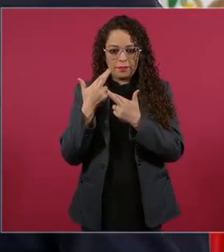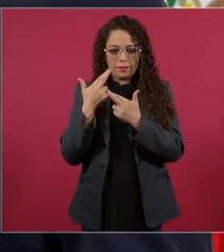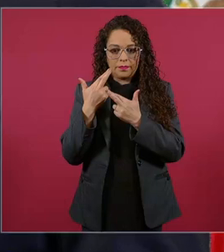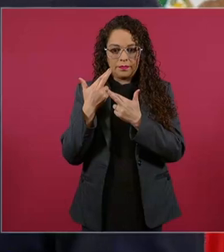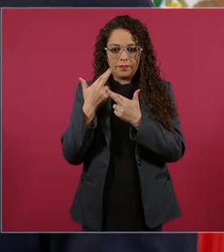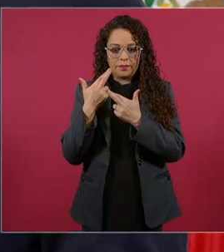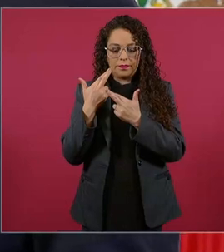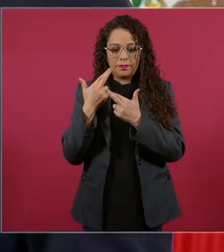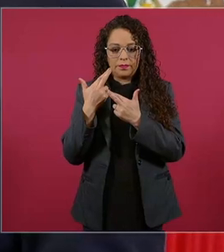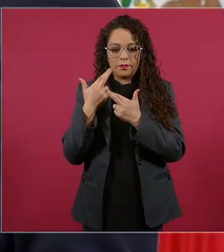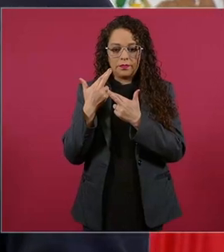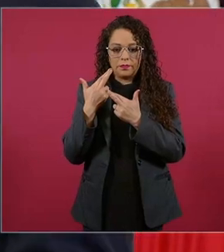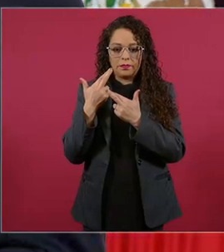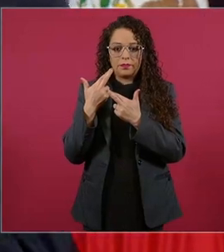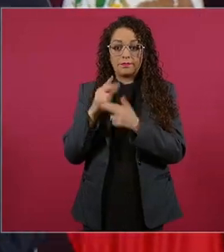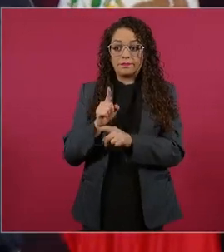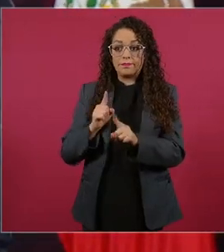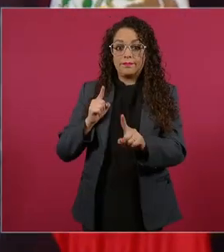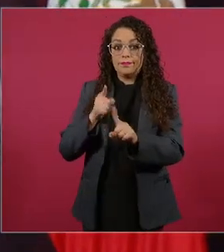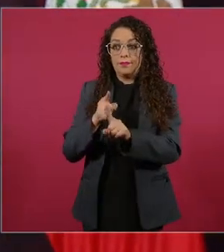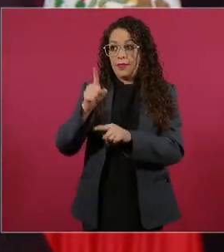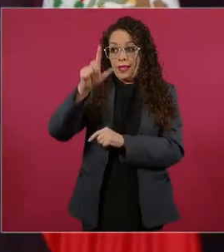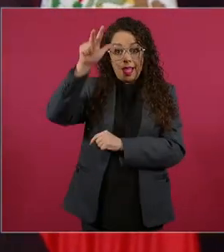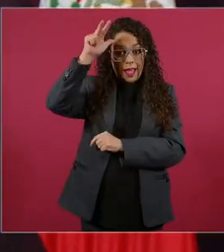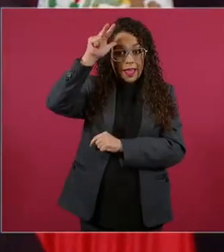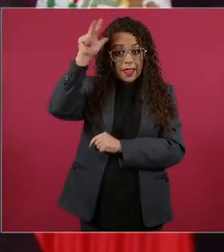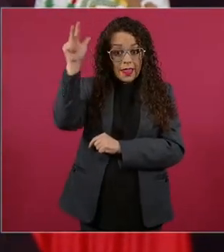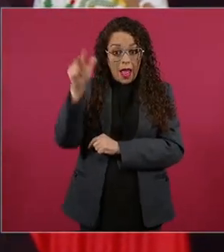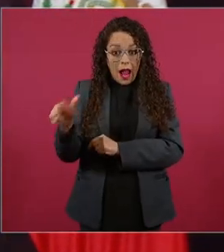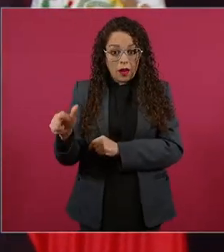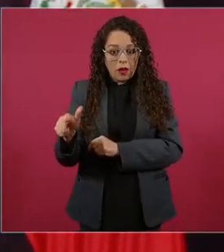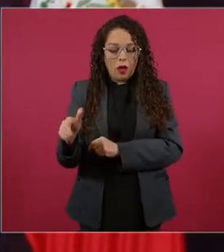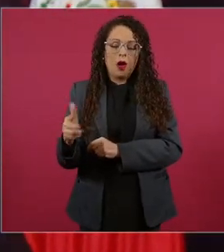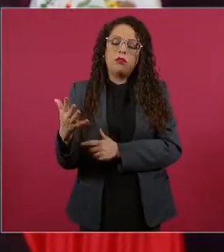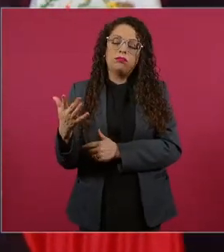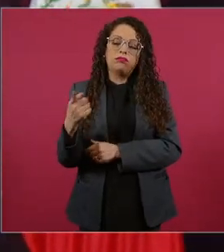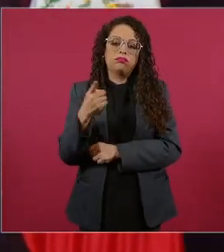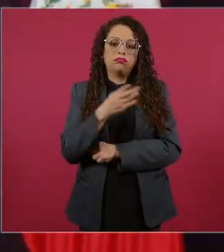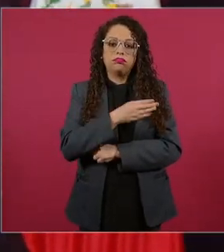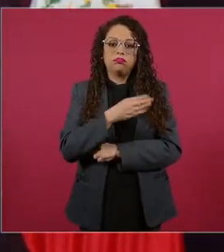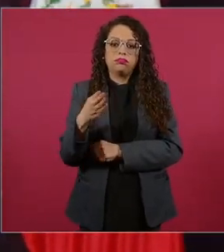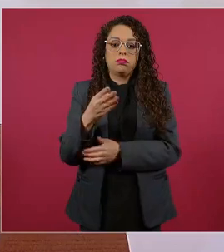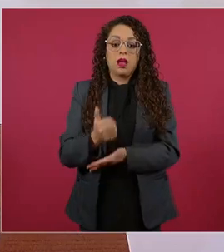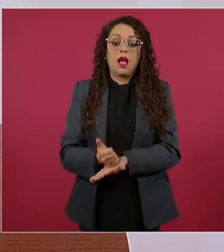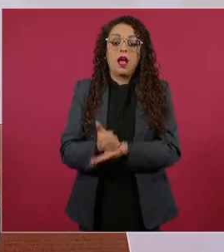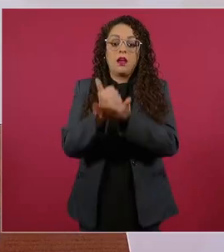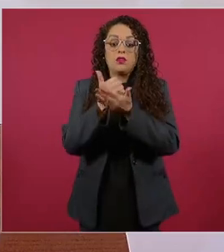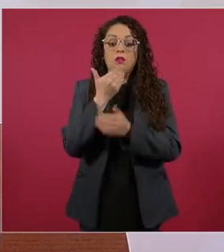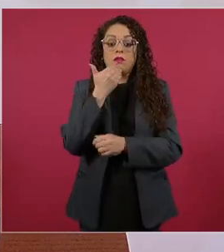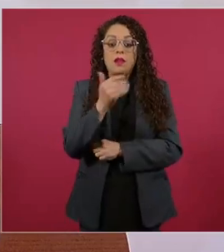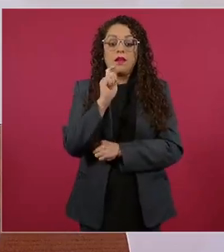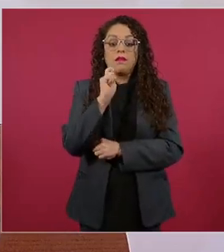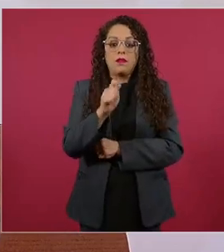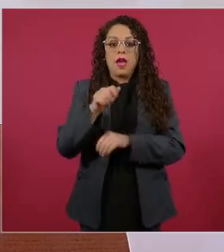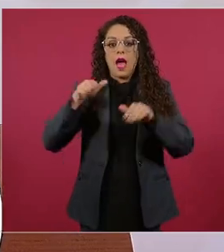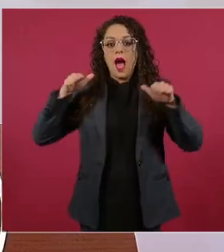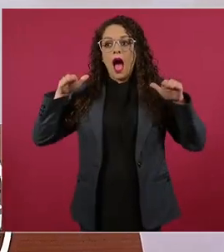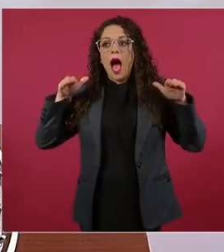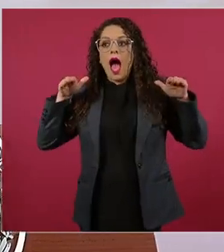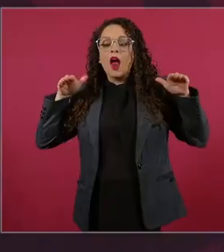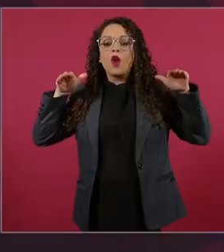se ayuda mucho el que se haya construido el nuevo aeropuerto